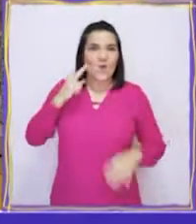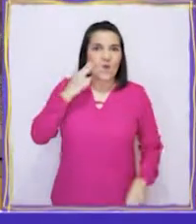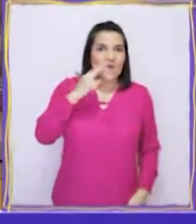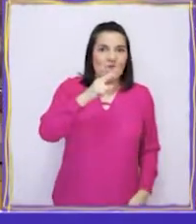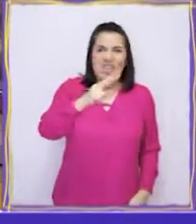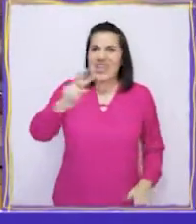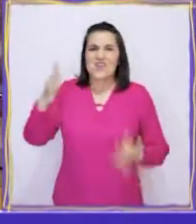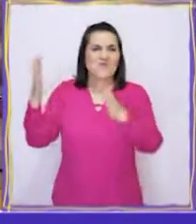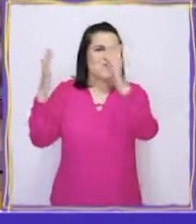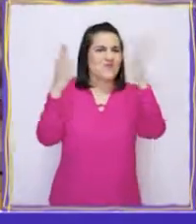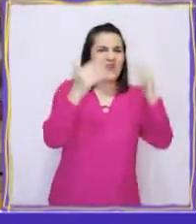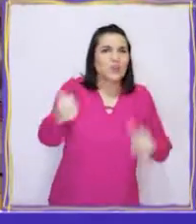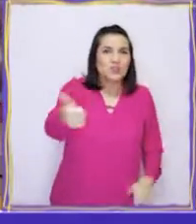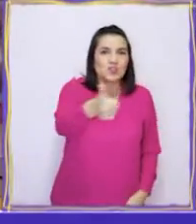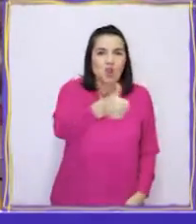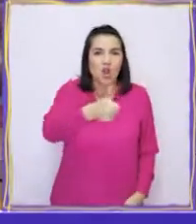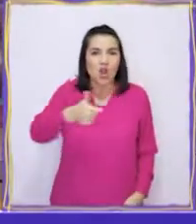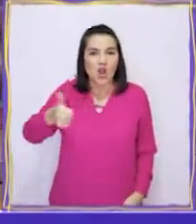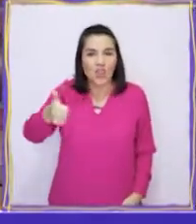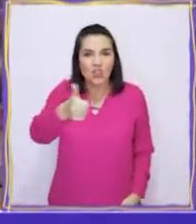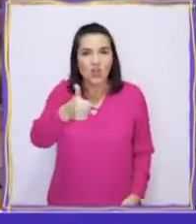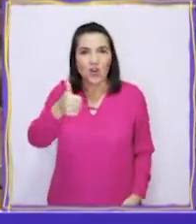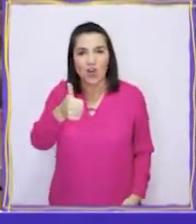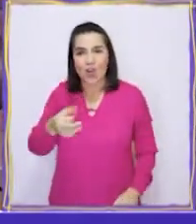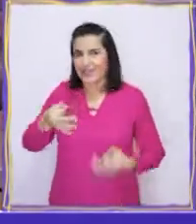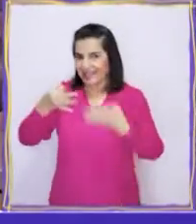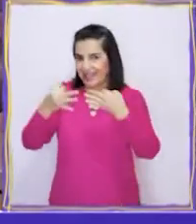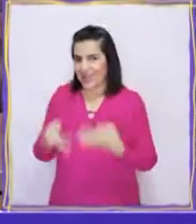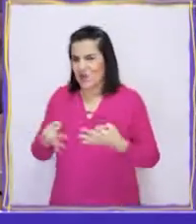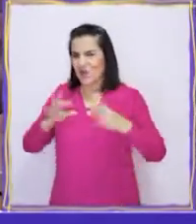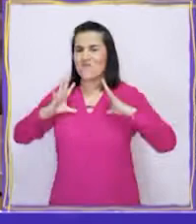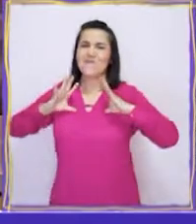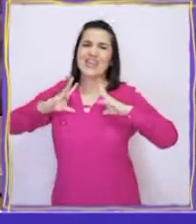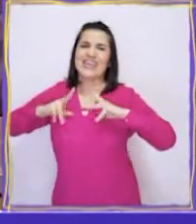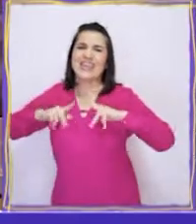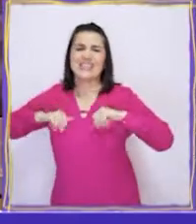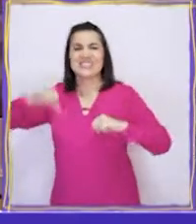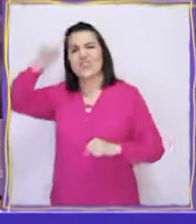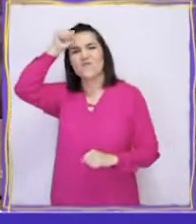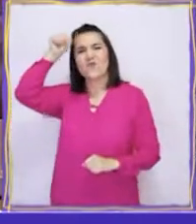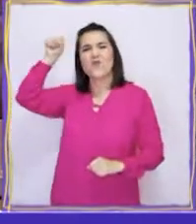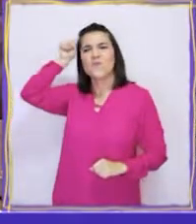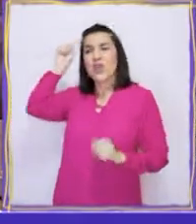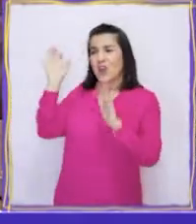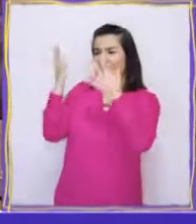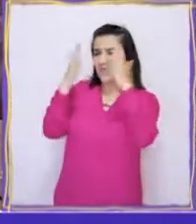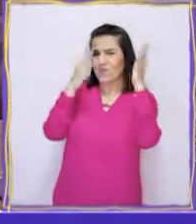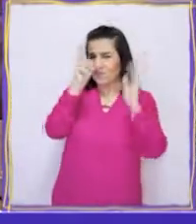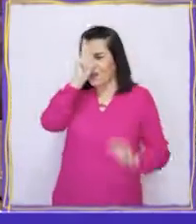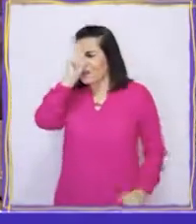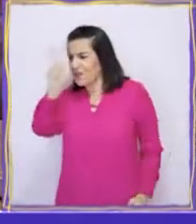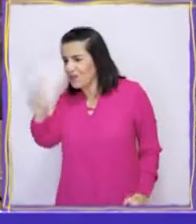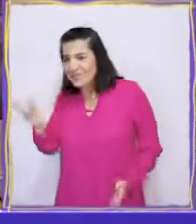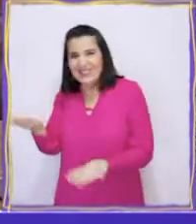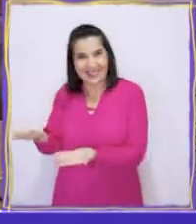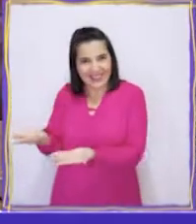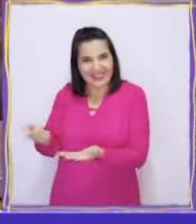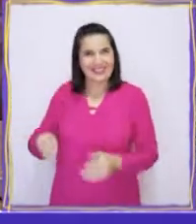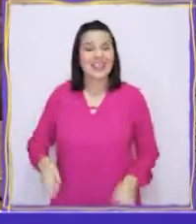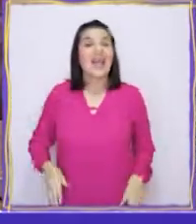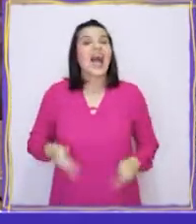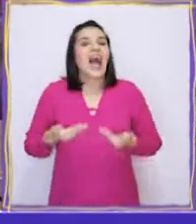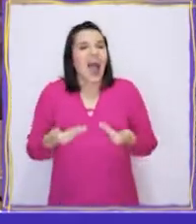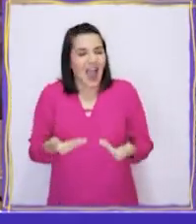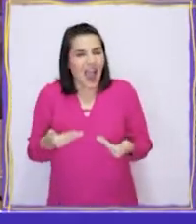¡Guau! Se escuchó muy fuerte desde acá. Estoy segura que van a estar muy felices de haber recibido este gran